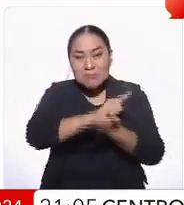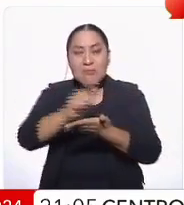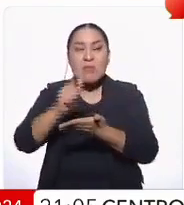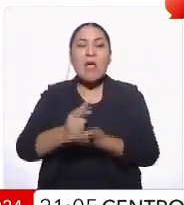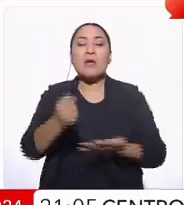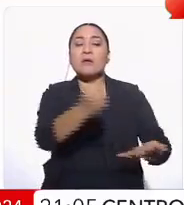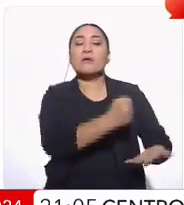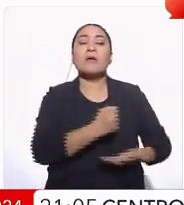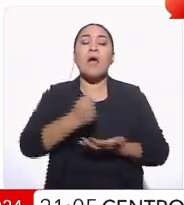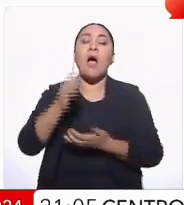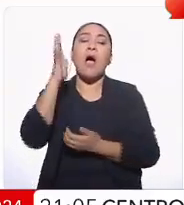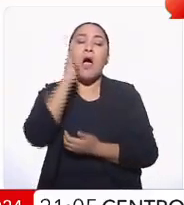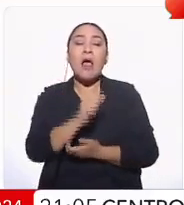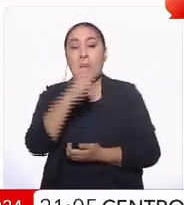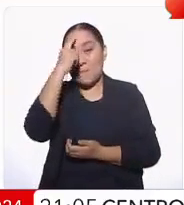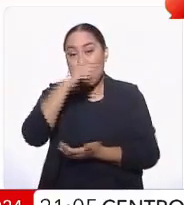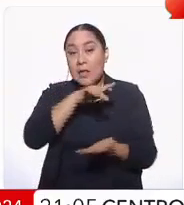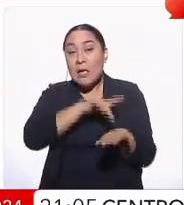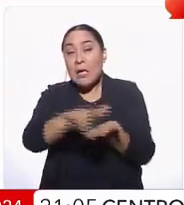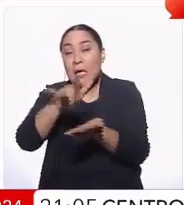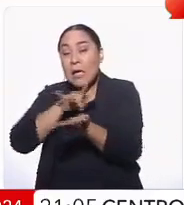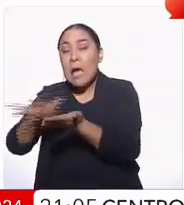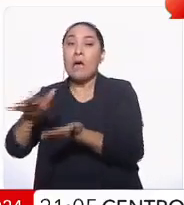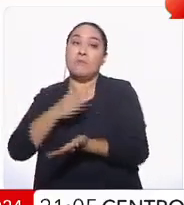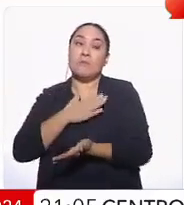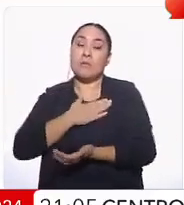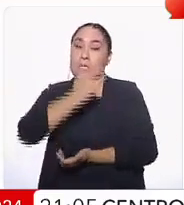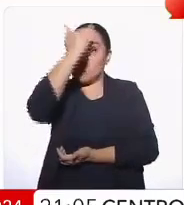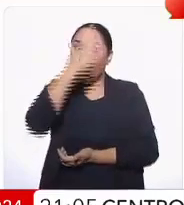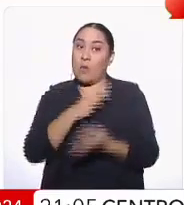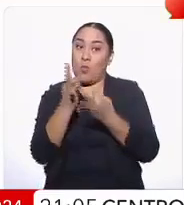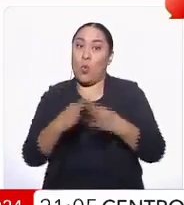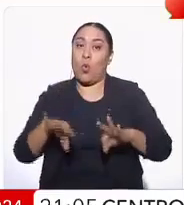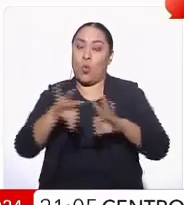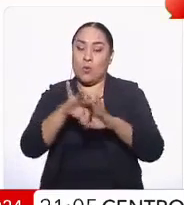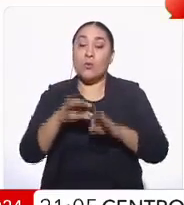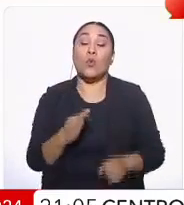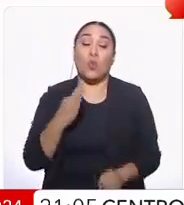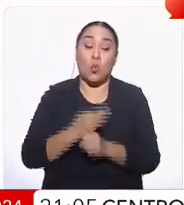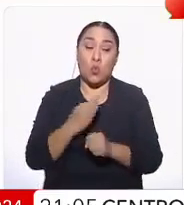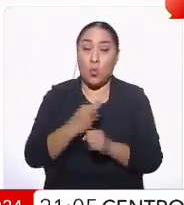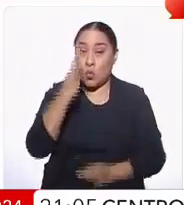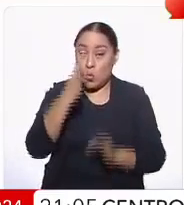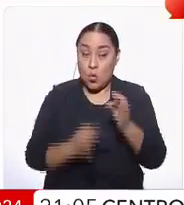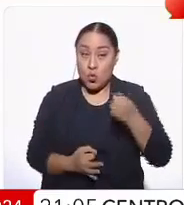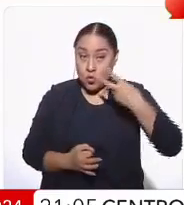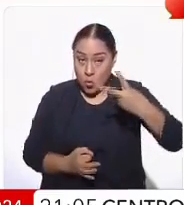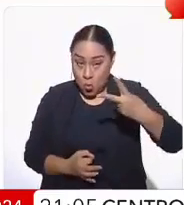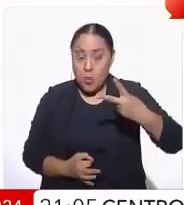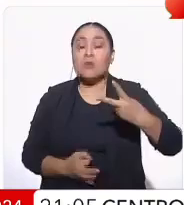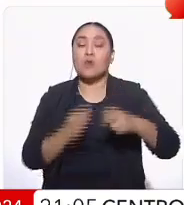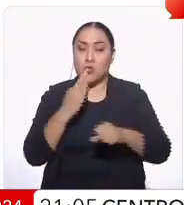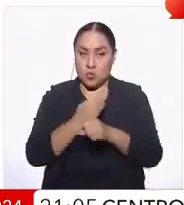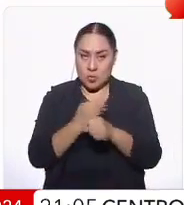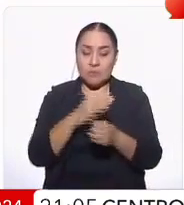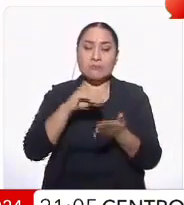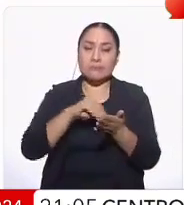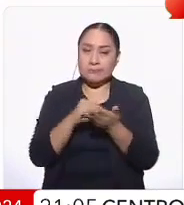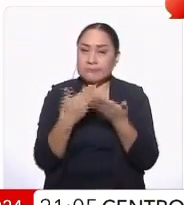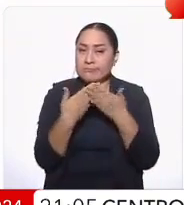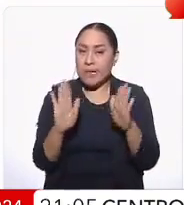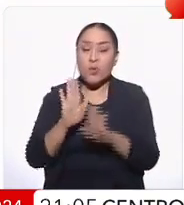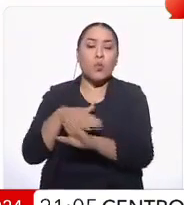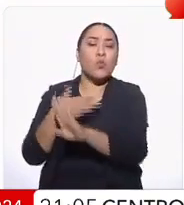hecho prioritariamente a campañas de medios para limpiar su imagen. Hoy, 2 juicios, incluido uno penal, se encuentran abiertos en contra